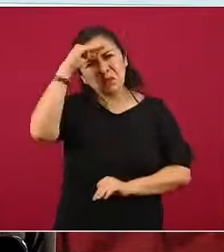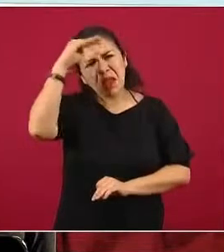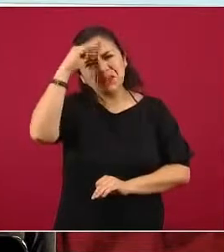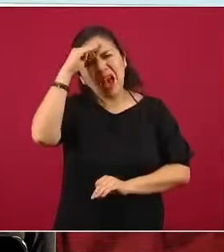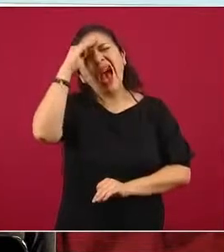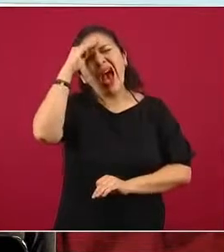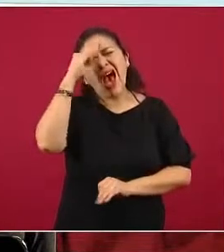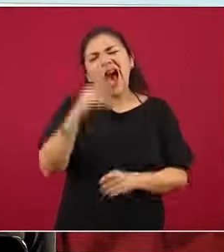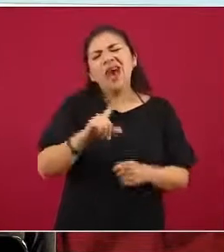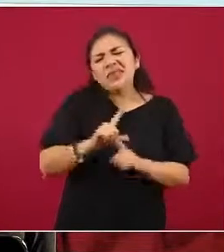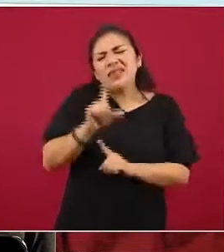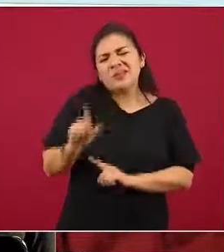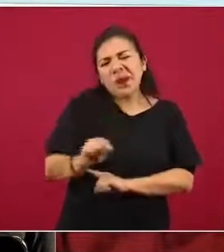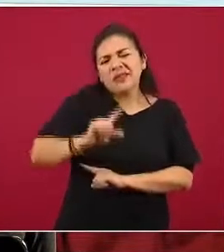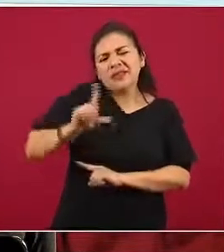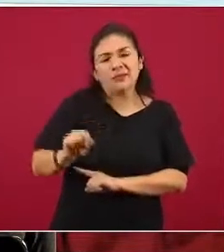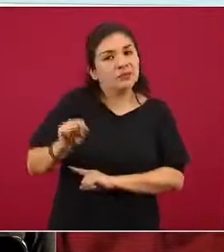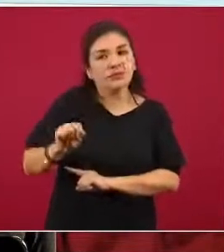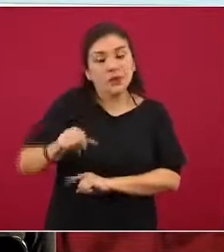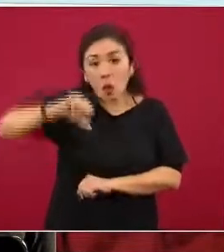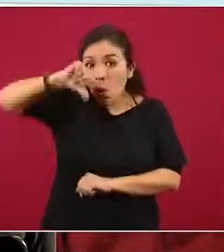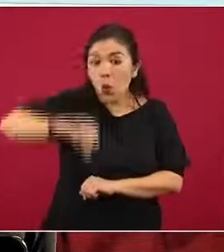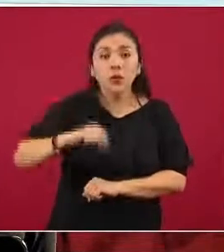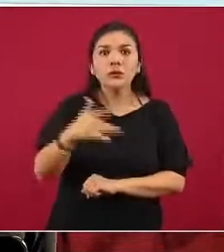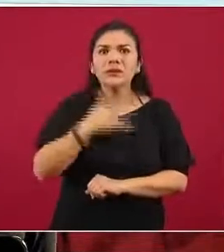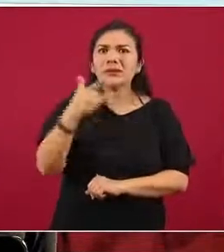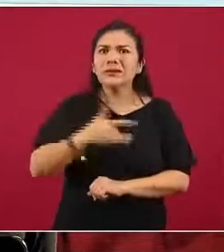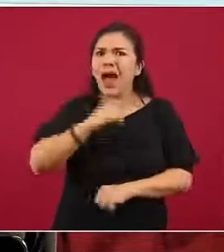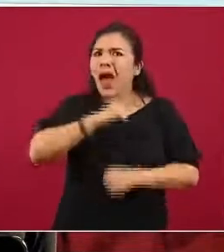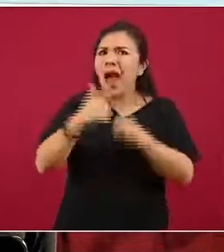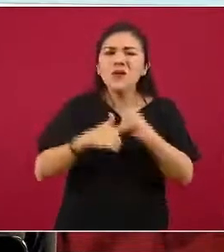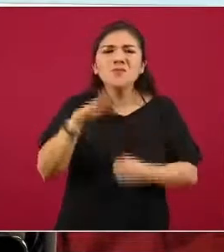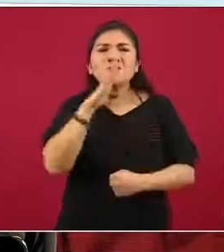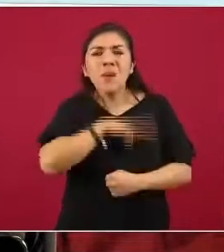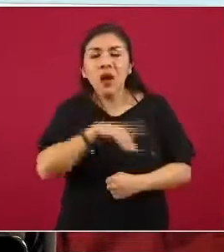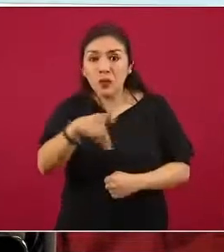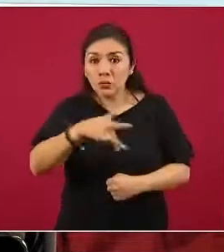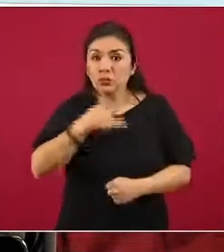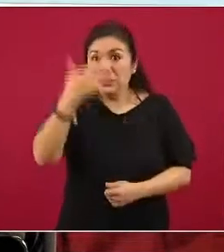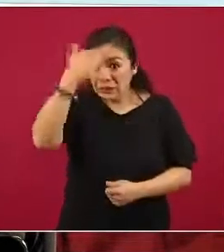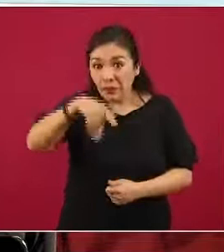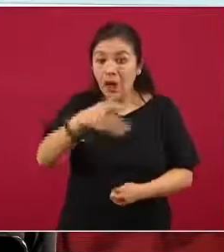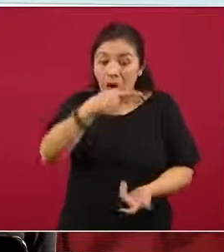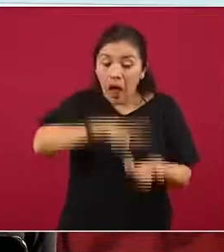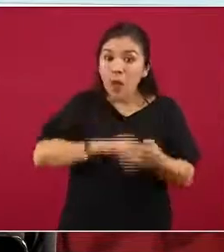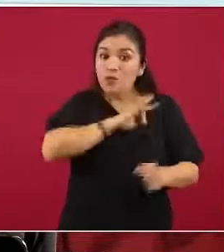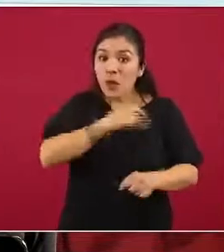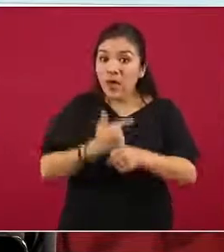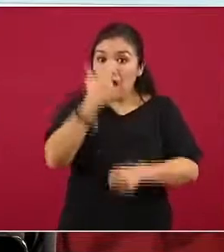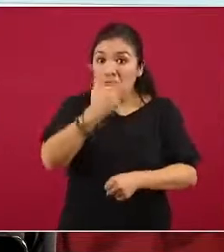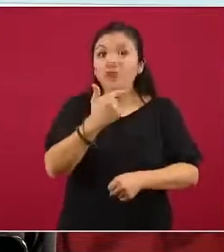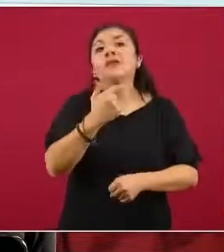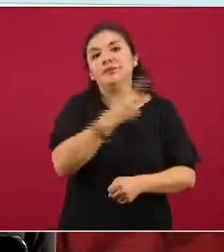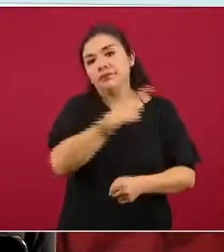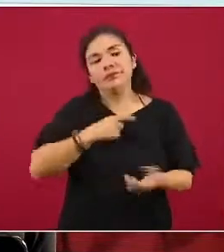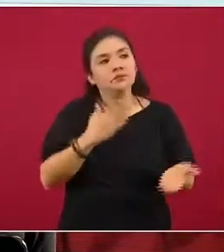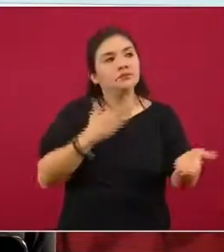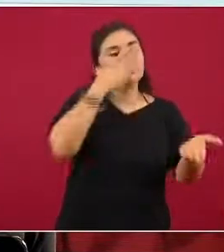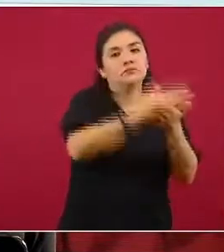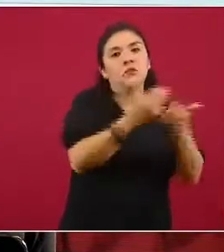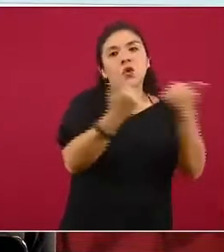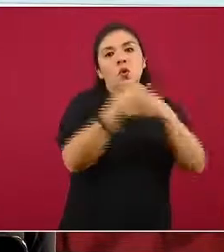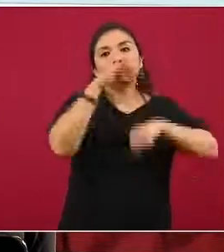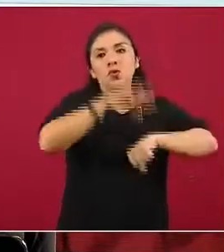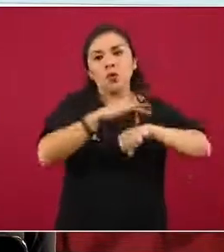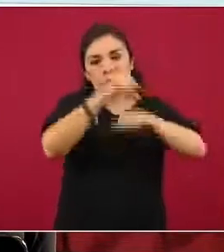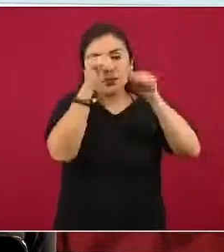tiempo una vez que la sintomatología se presenta en los grupos que pueden complicarse para asistir a la atención, por supuesto, para